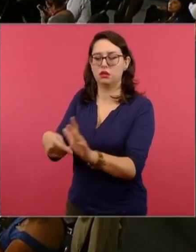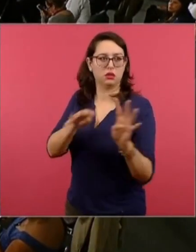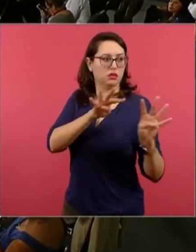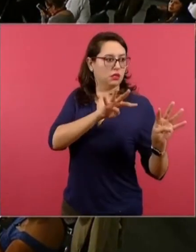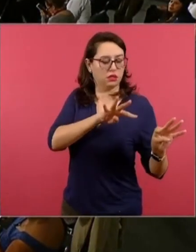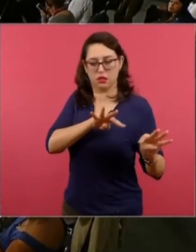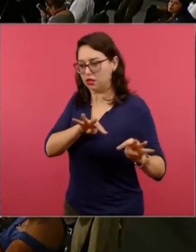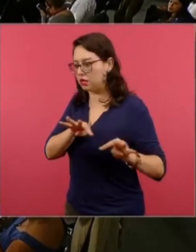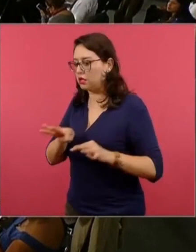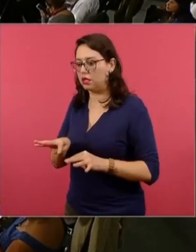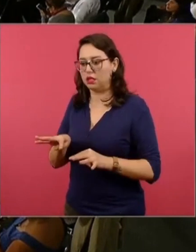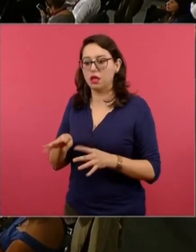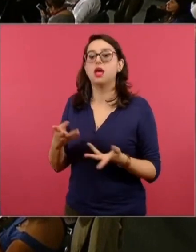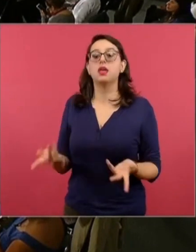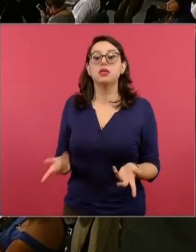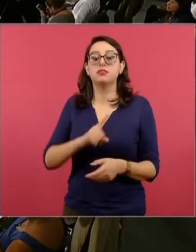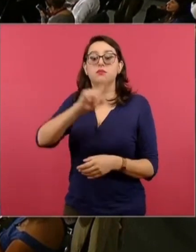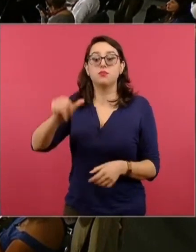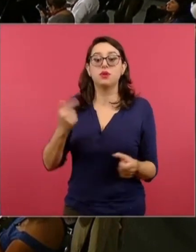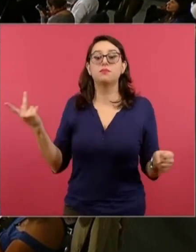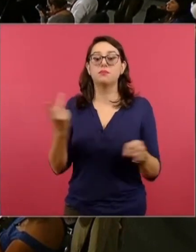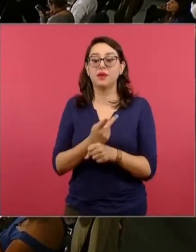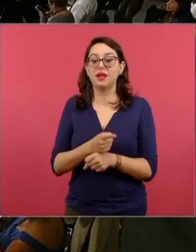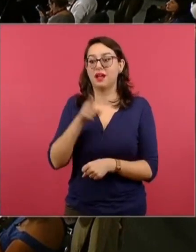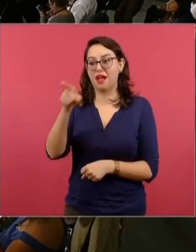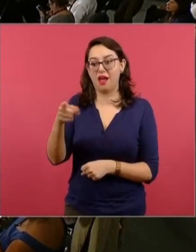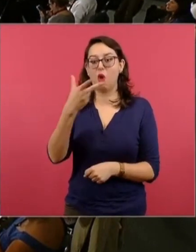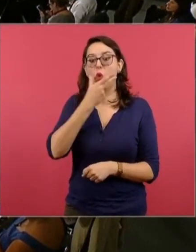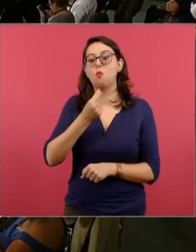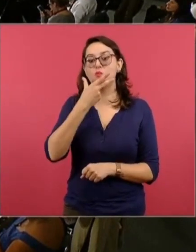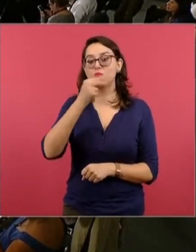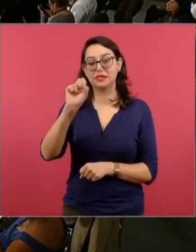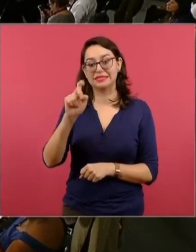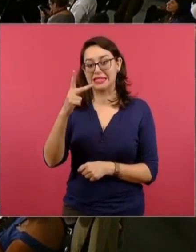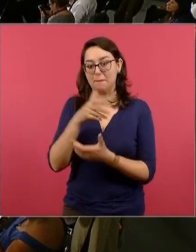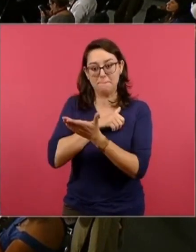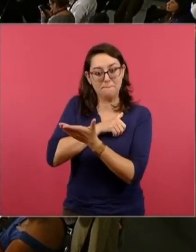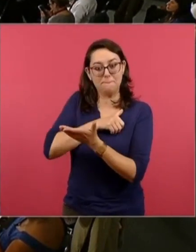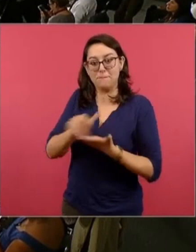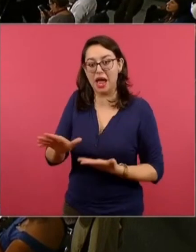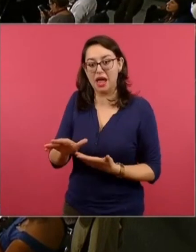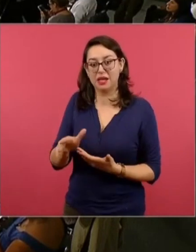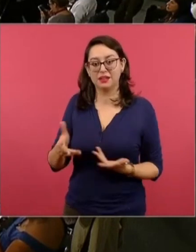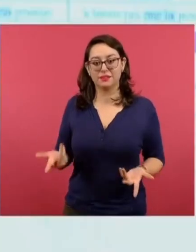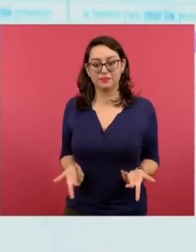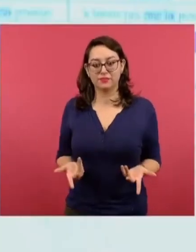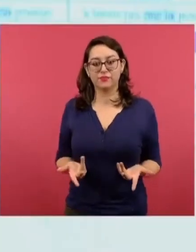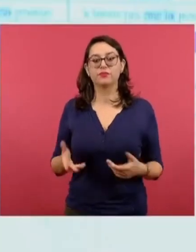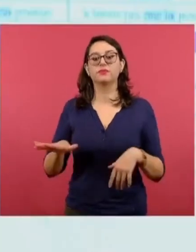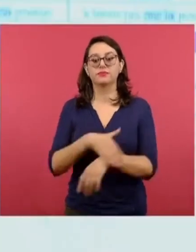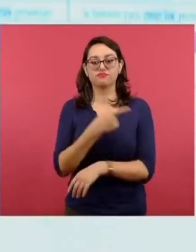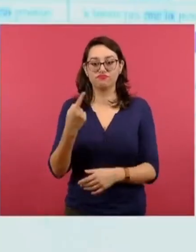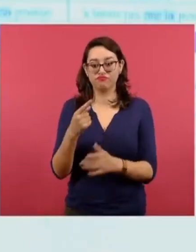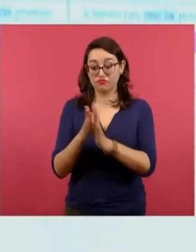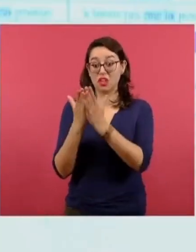los mercados con su nombre y todas las unidades habitacionales que tienen todo el país desaparecieron por los errores, los 107 errores. No